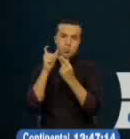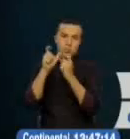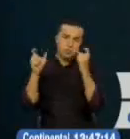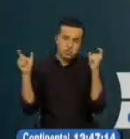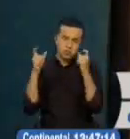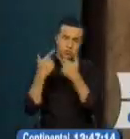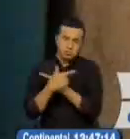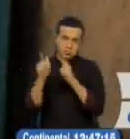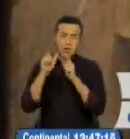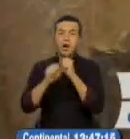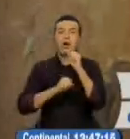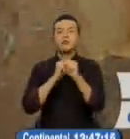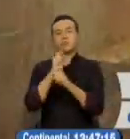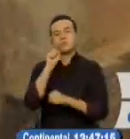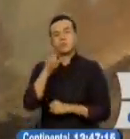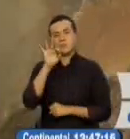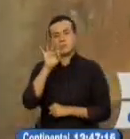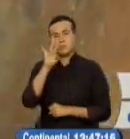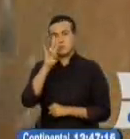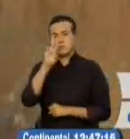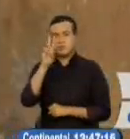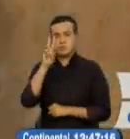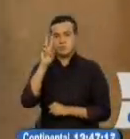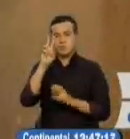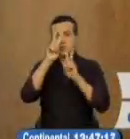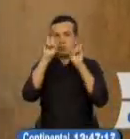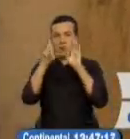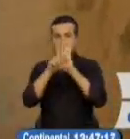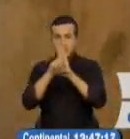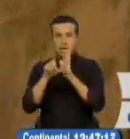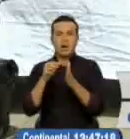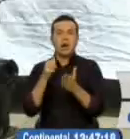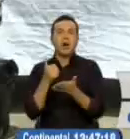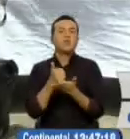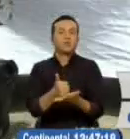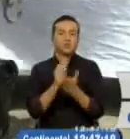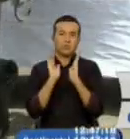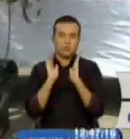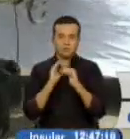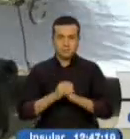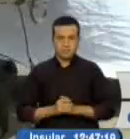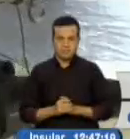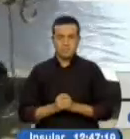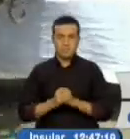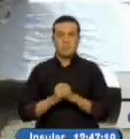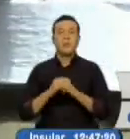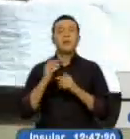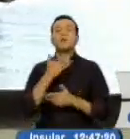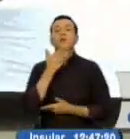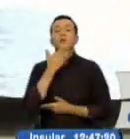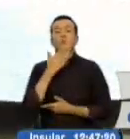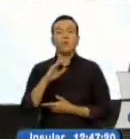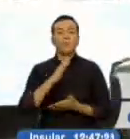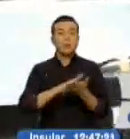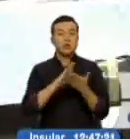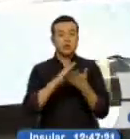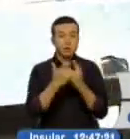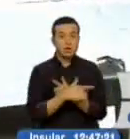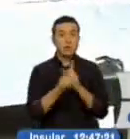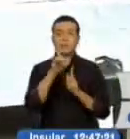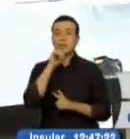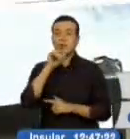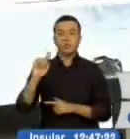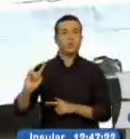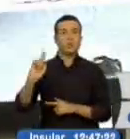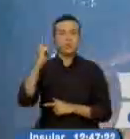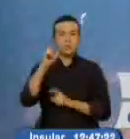desde 1976 en lo que se denominó Ley de Gracia. La figura del indulto aplica única y exclusivamente